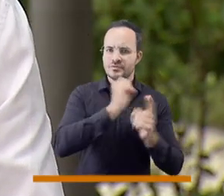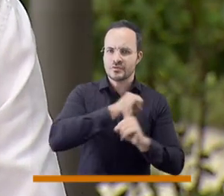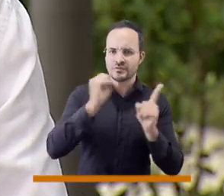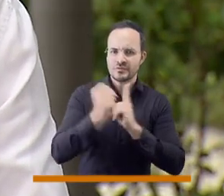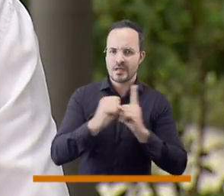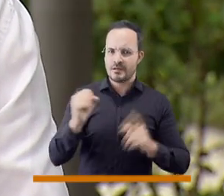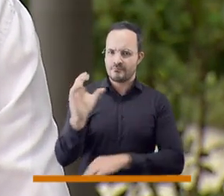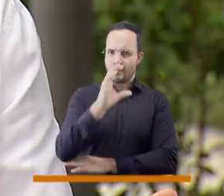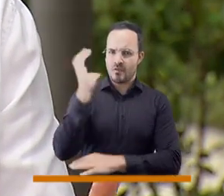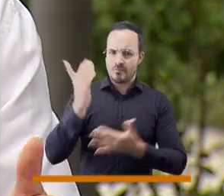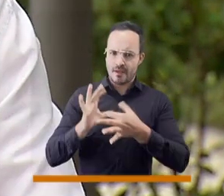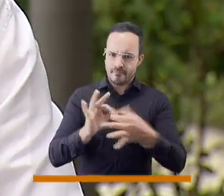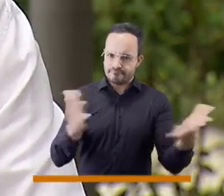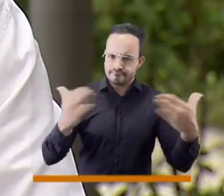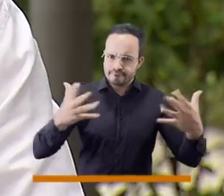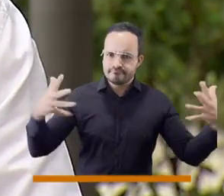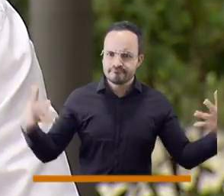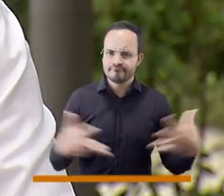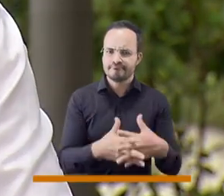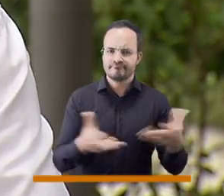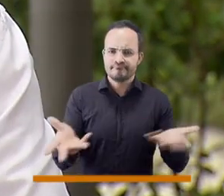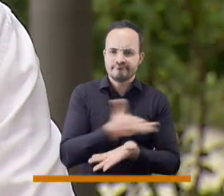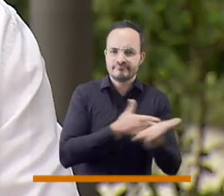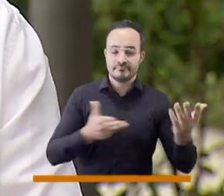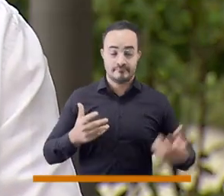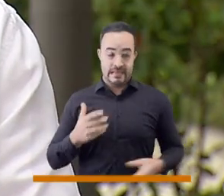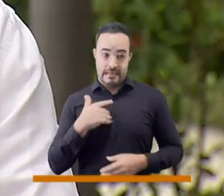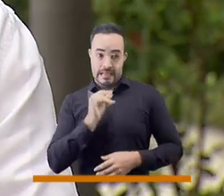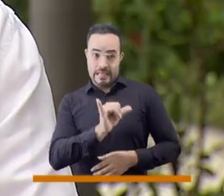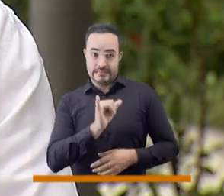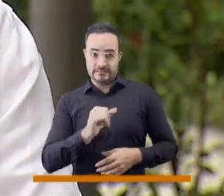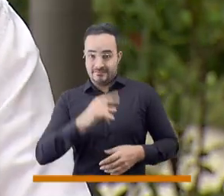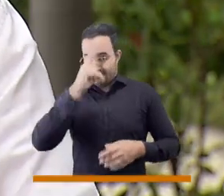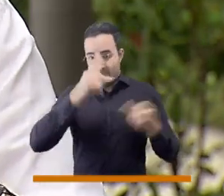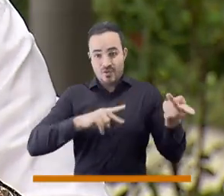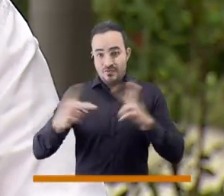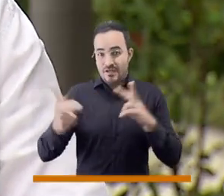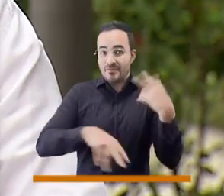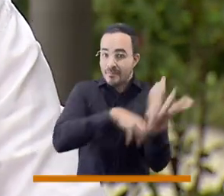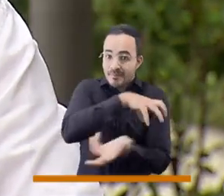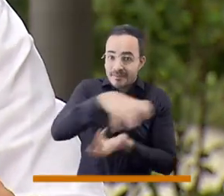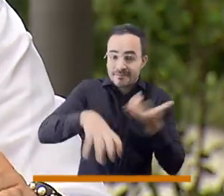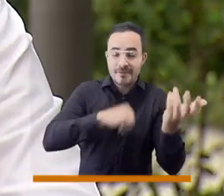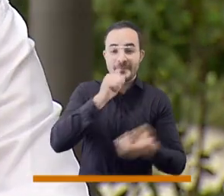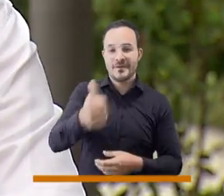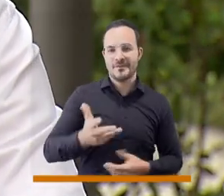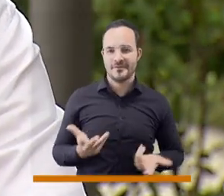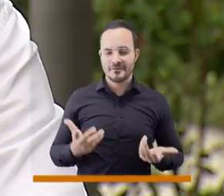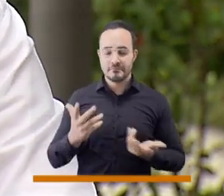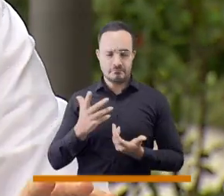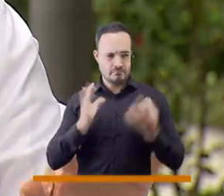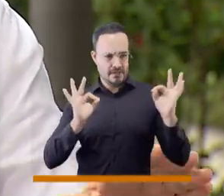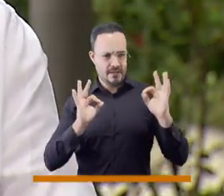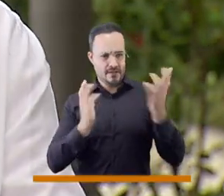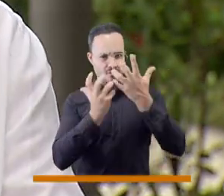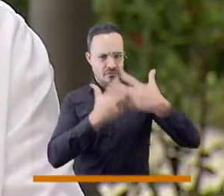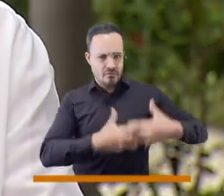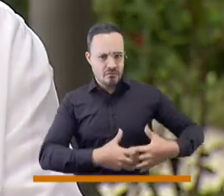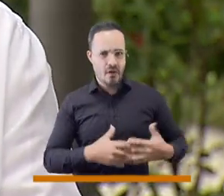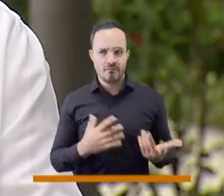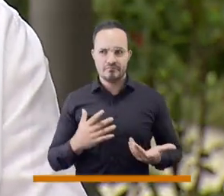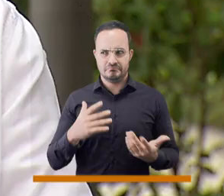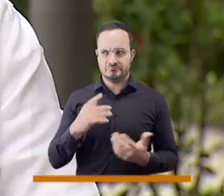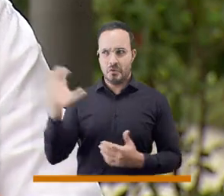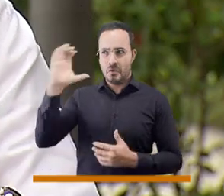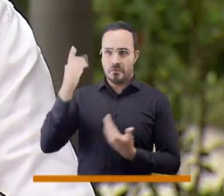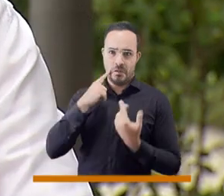social de ciudad y de país, que lo que termina generando un caos impresionante, que ninguna institución ni a nivel de Medellín ni a nivel nacional